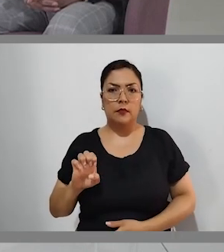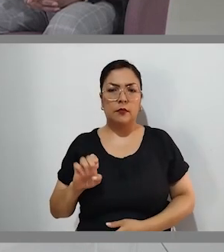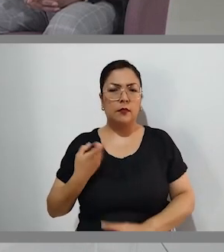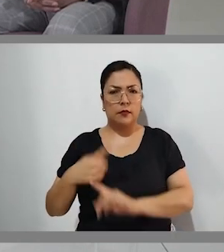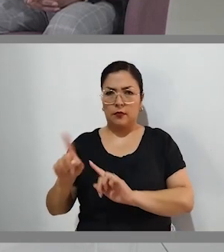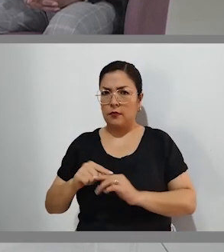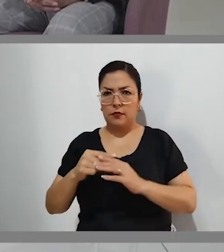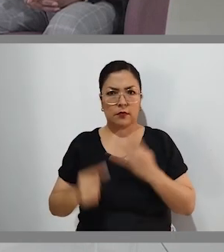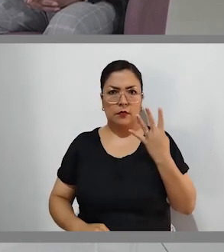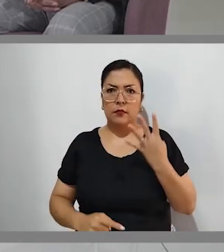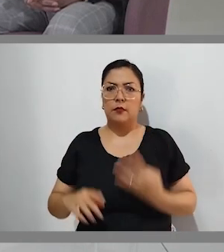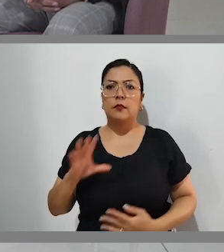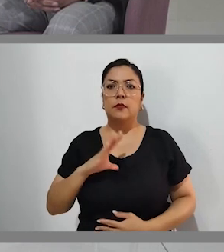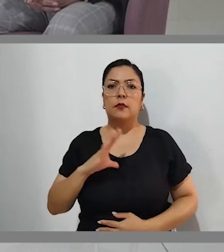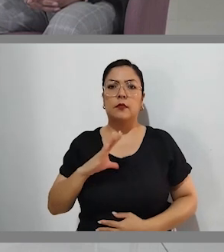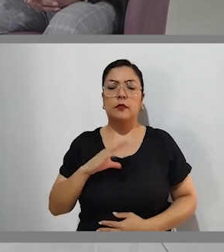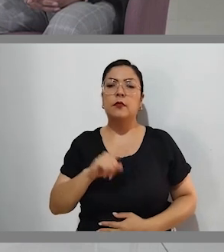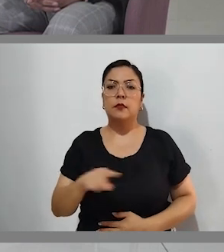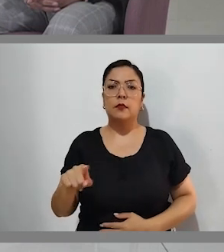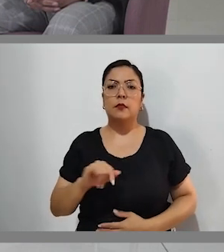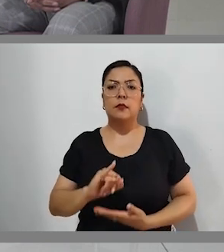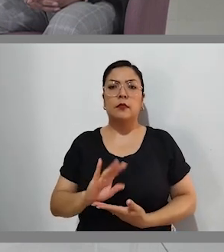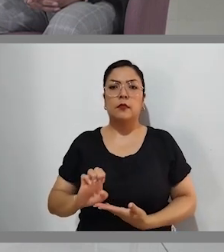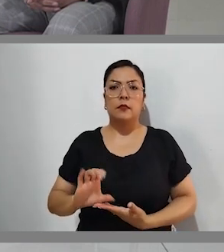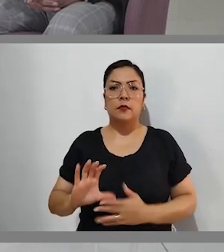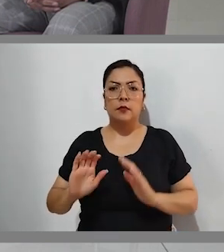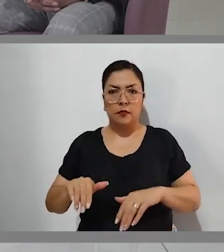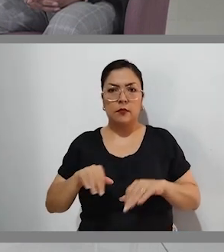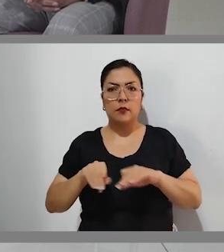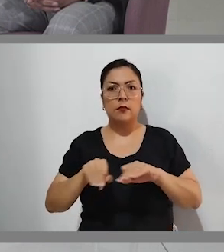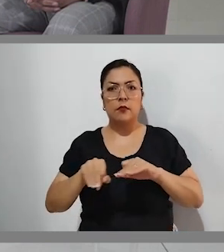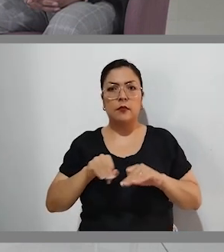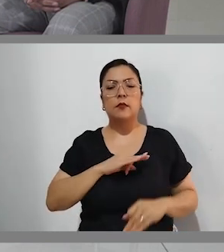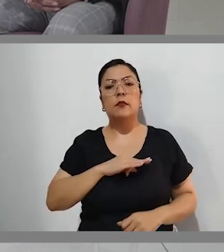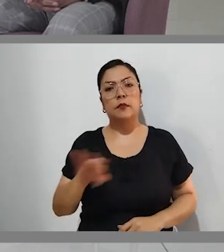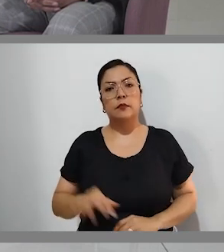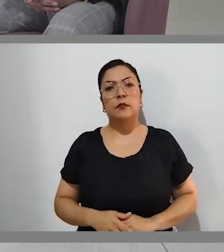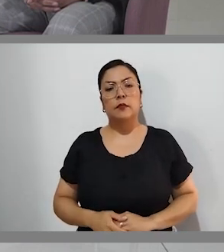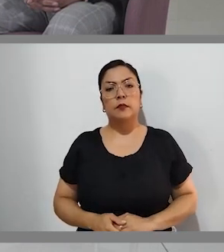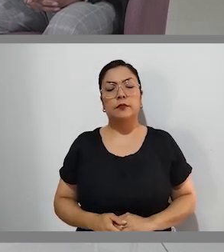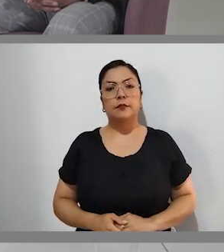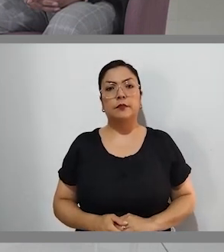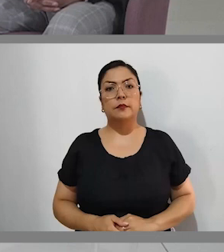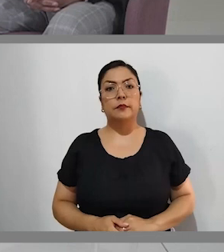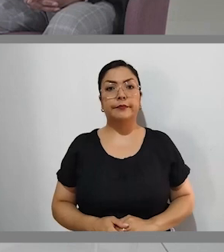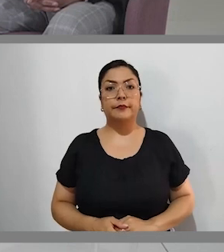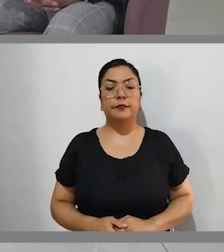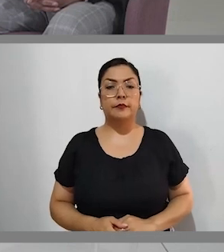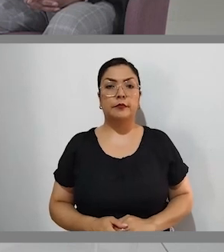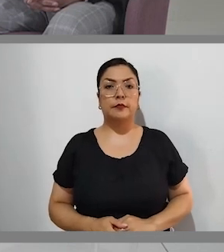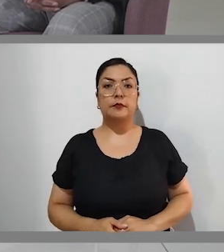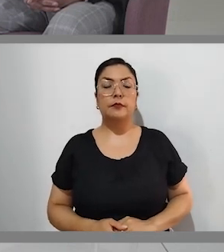muchas formas de poder ingresar al Instituto Electoral de Coahuila. Muchos recomendamos, en lo